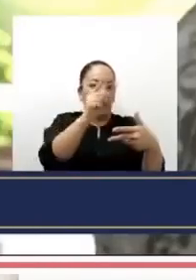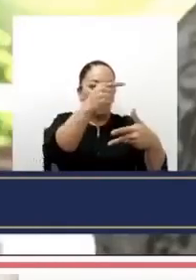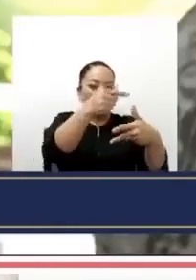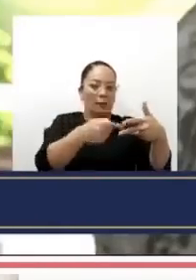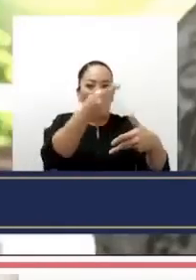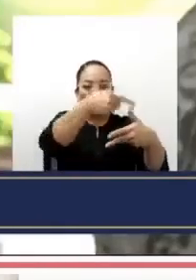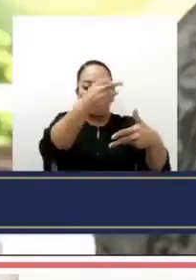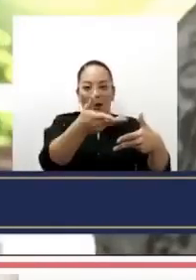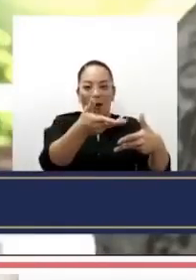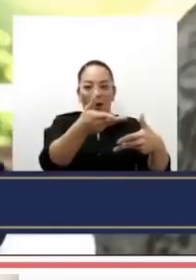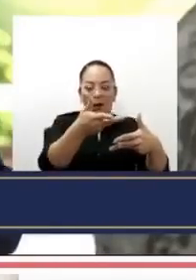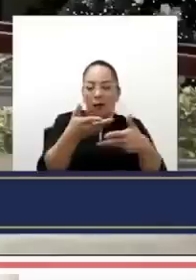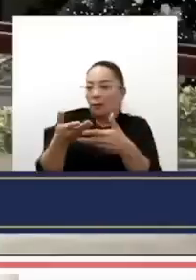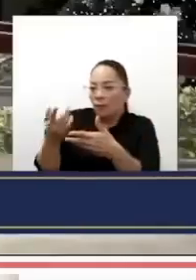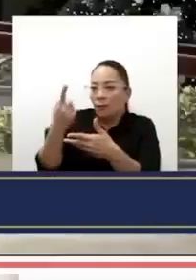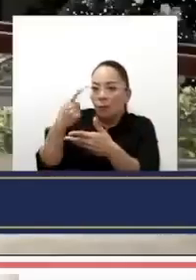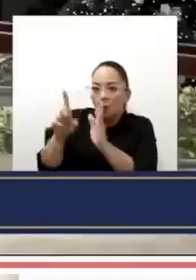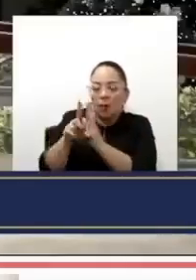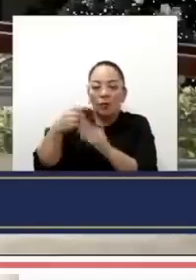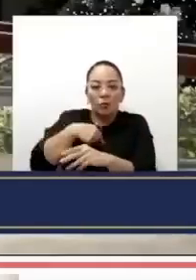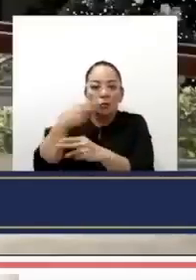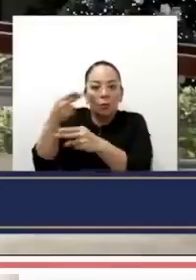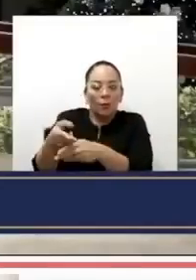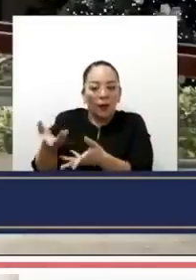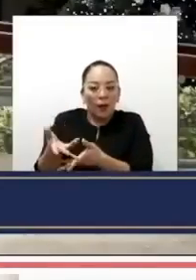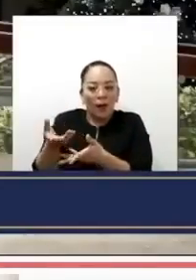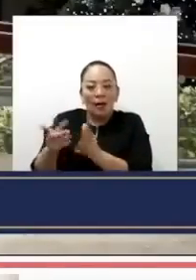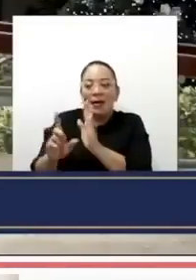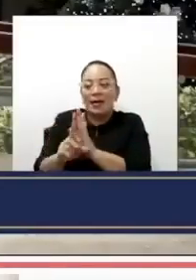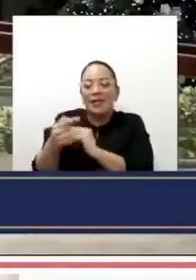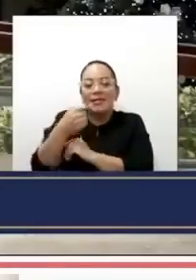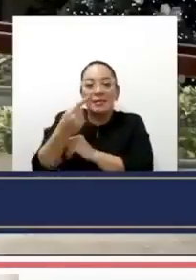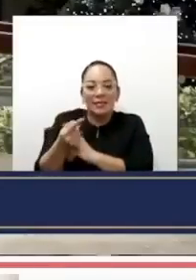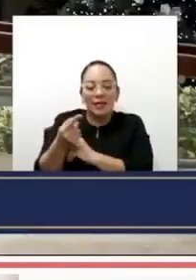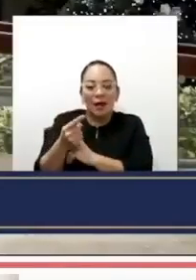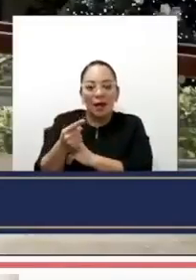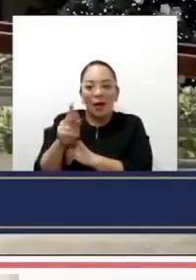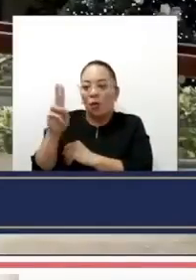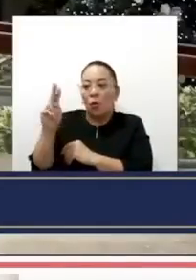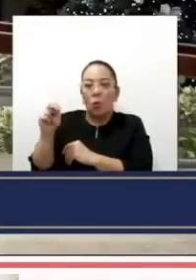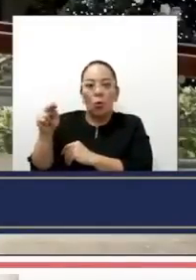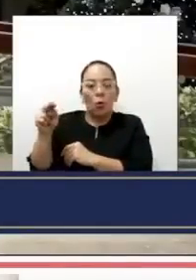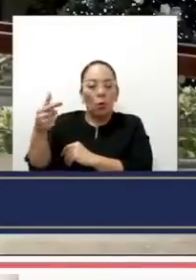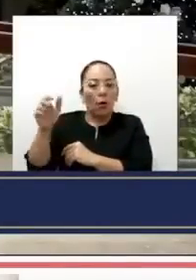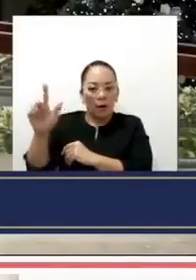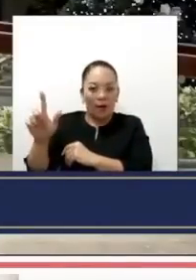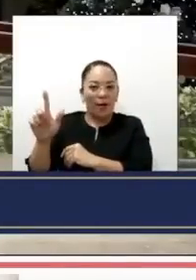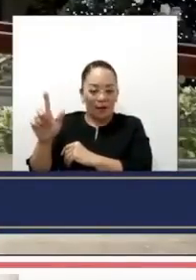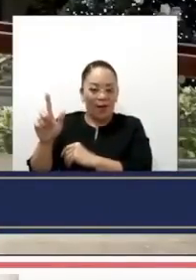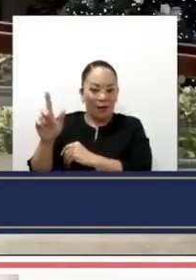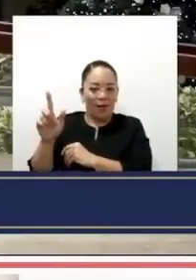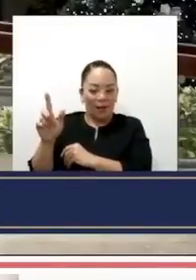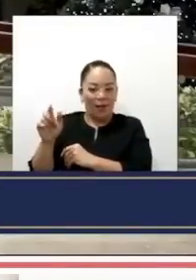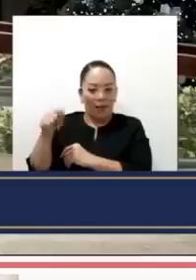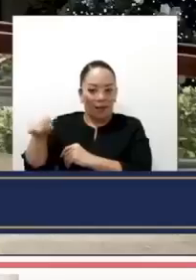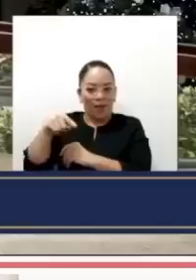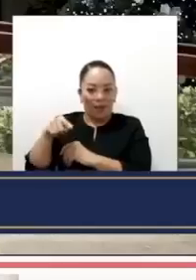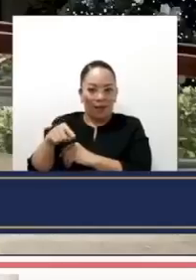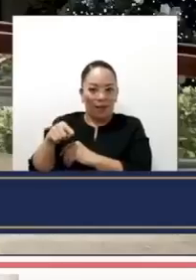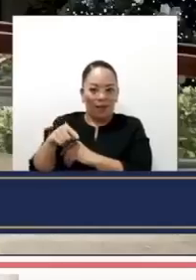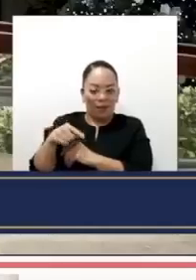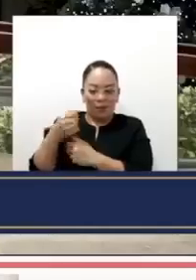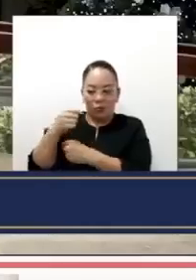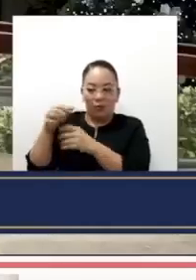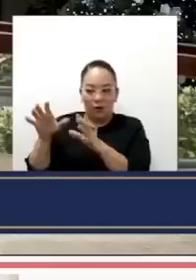terna. No, que por ley tenemos que nombrar, porque la ley dice que la Unión Nacional de Gobiernos Locales, que ustedes saben,